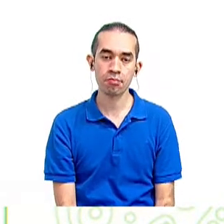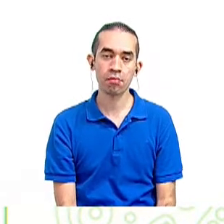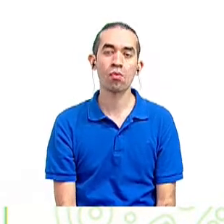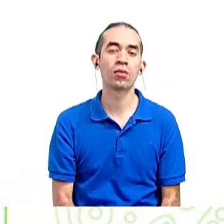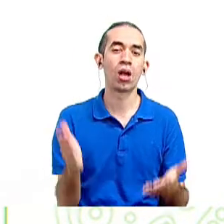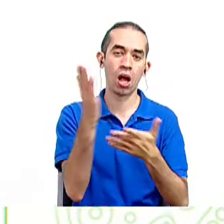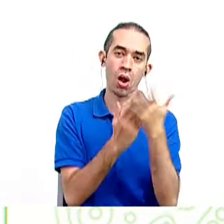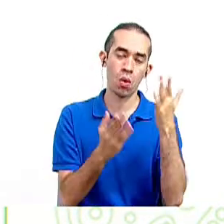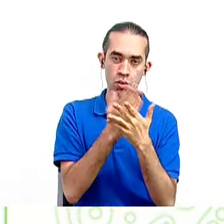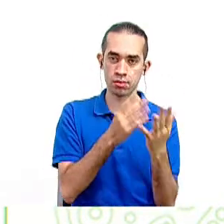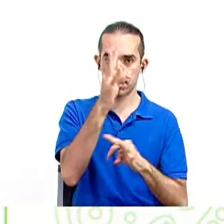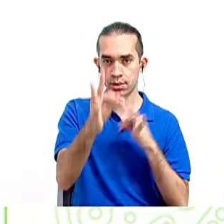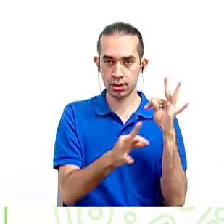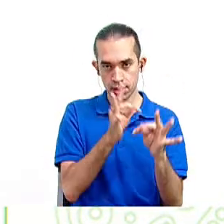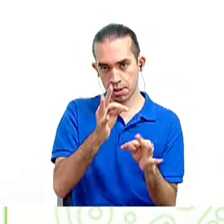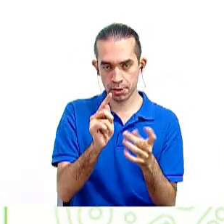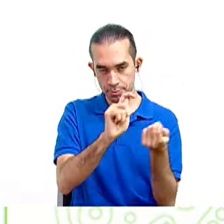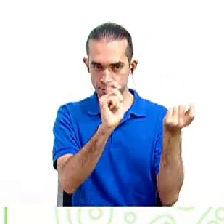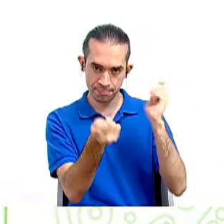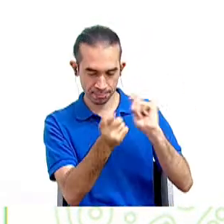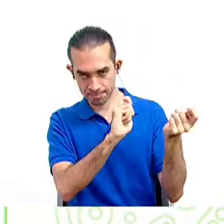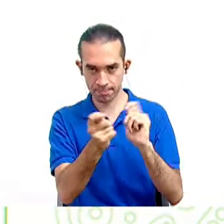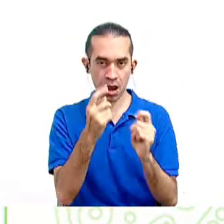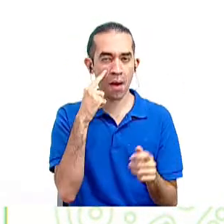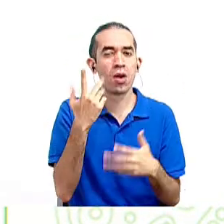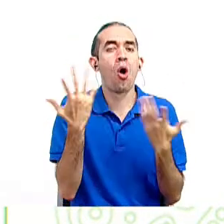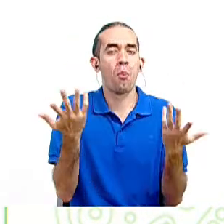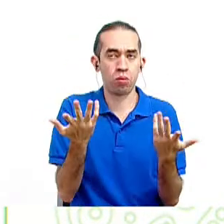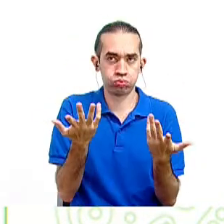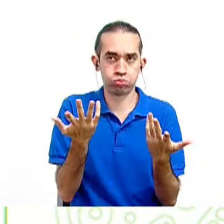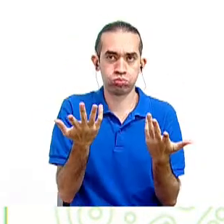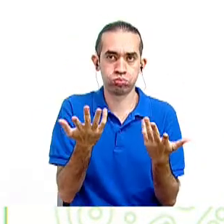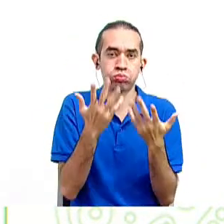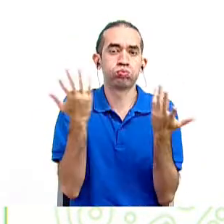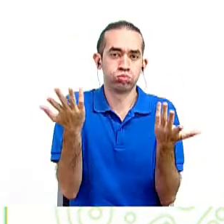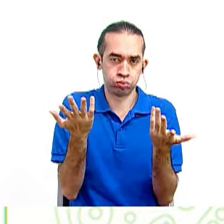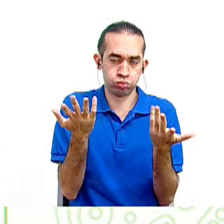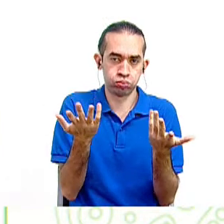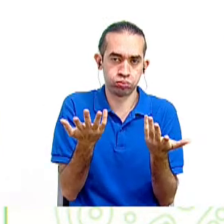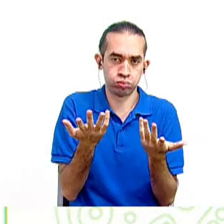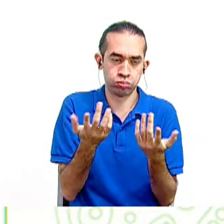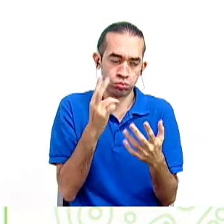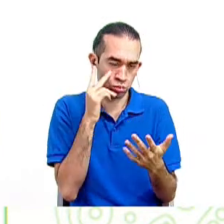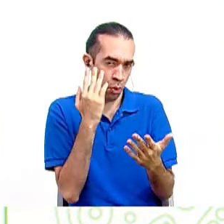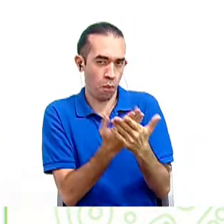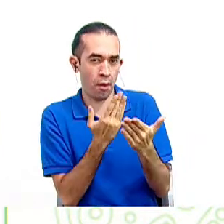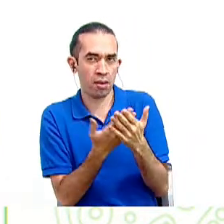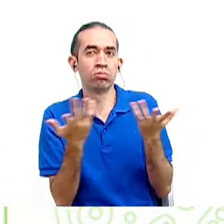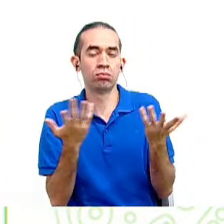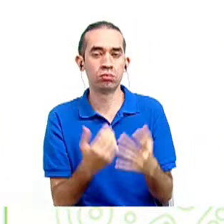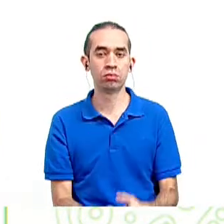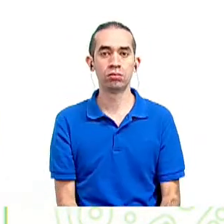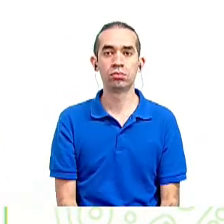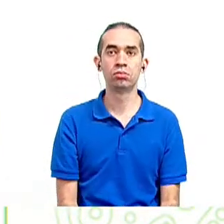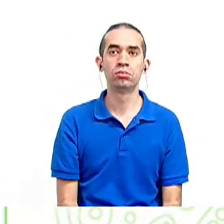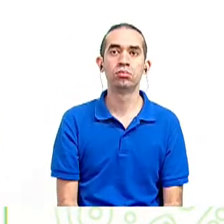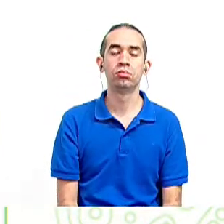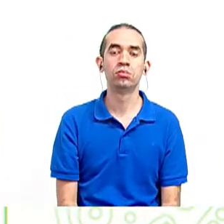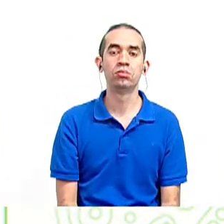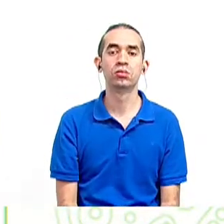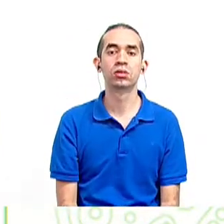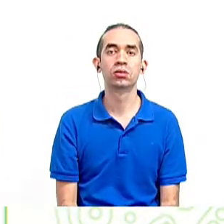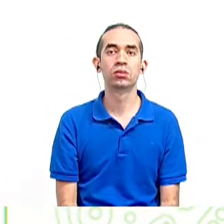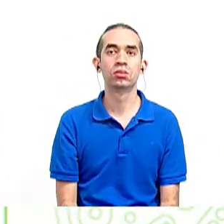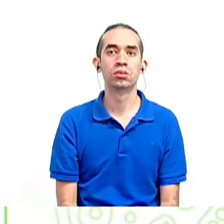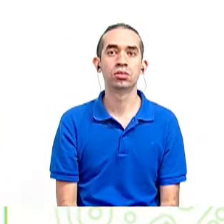Vamos a ver algunos de los tipos de reacciones para ver cómo son esas reacciones y cómo son sus evidencias. El primer